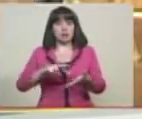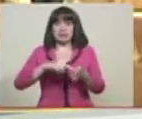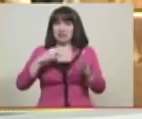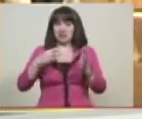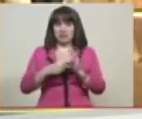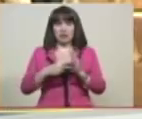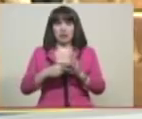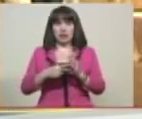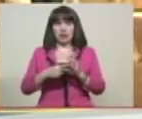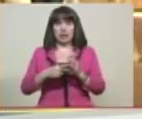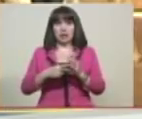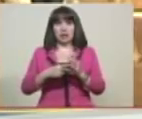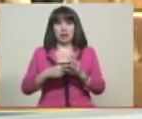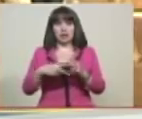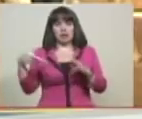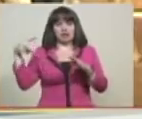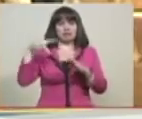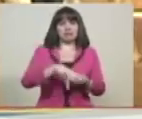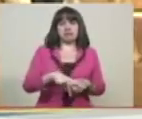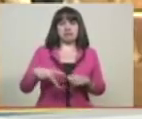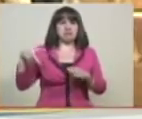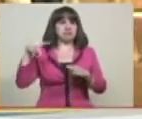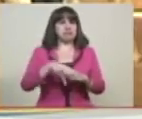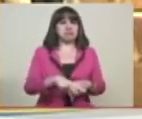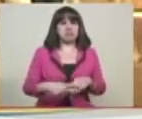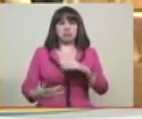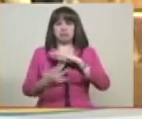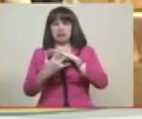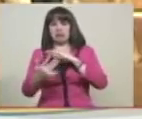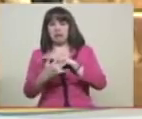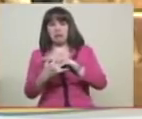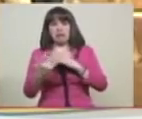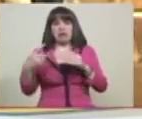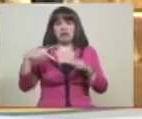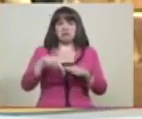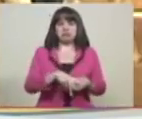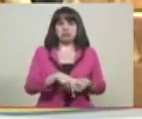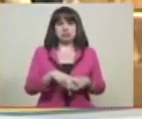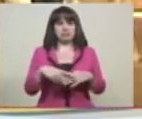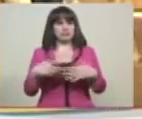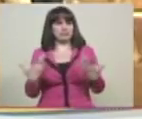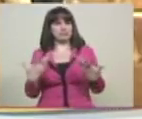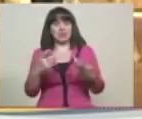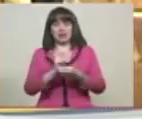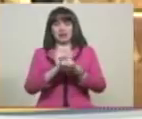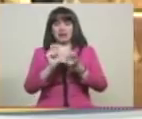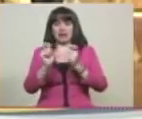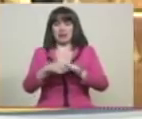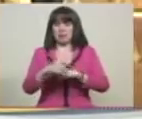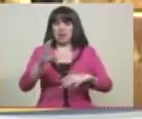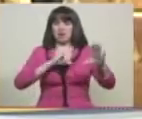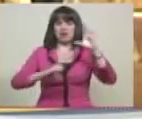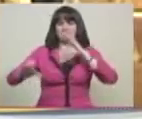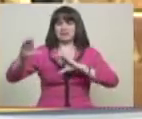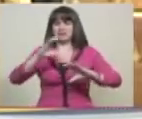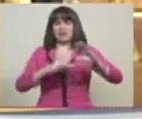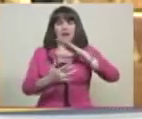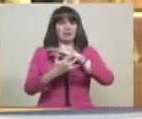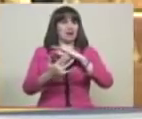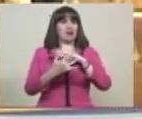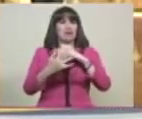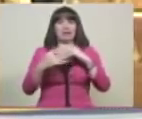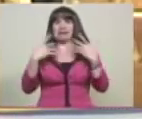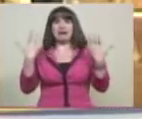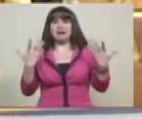conceptos, no se dejen apabullar por los tecnócratas que convierte la economía en una ciencia de lo